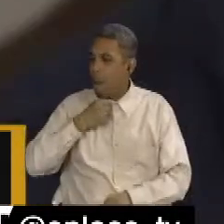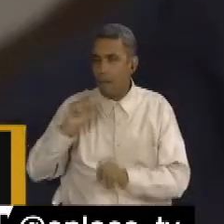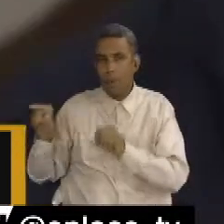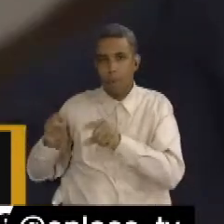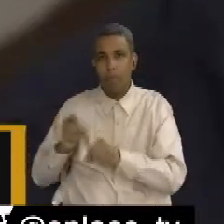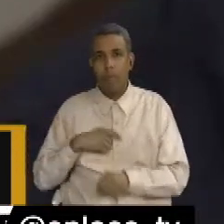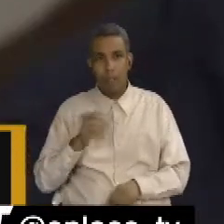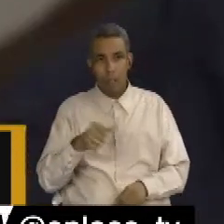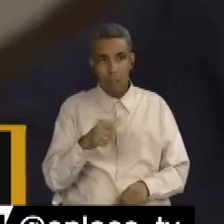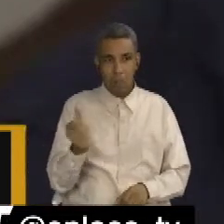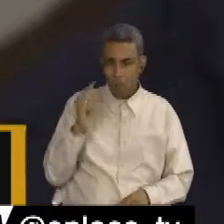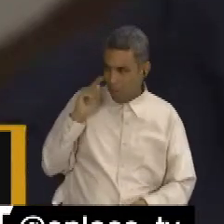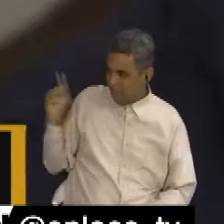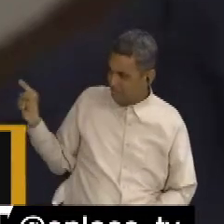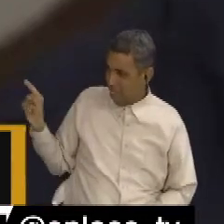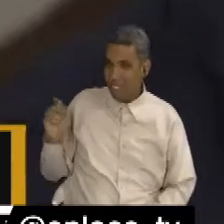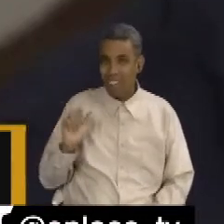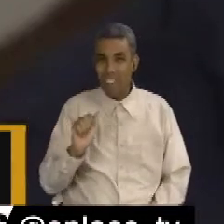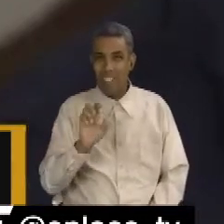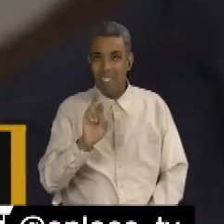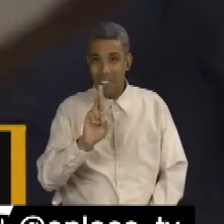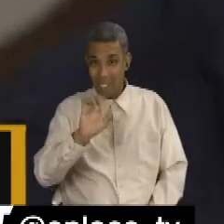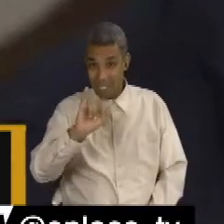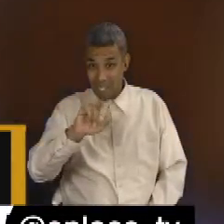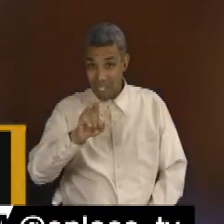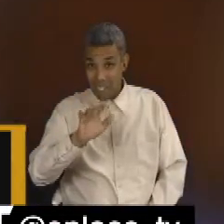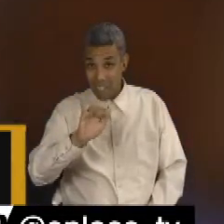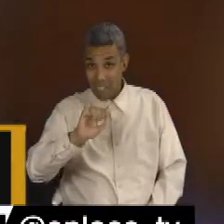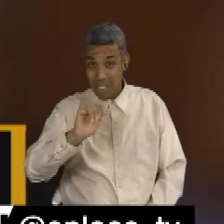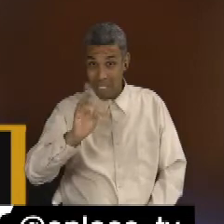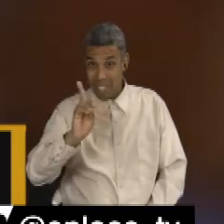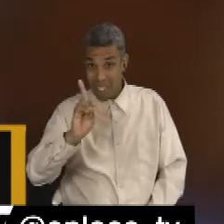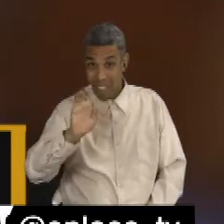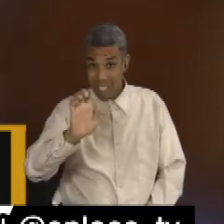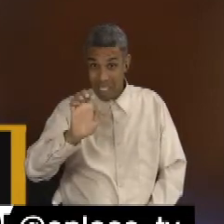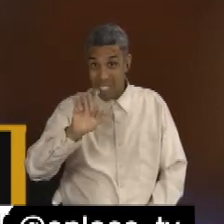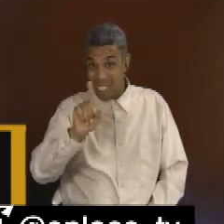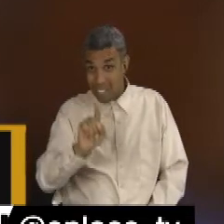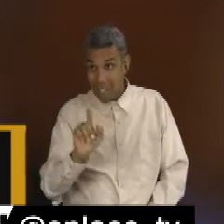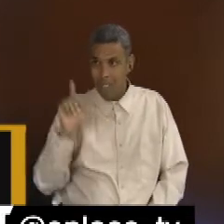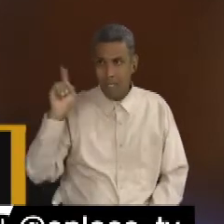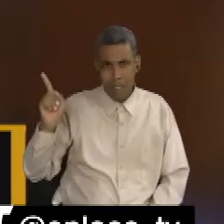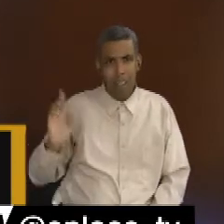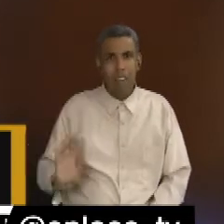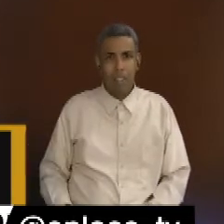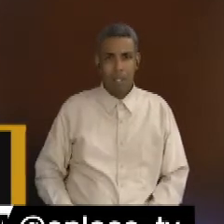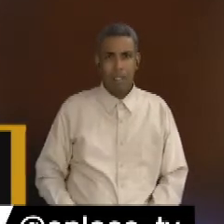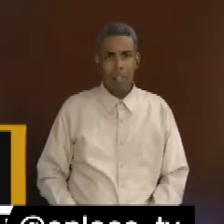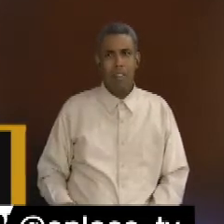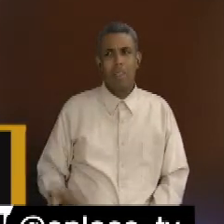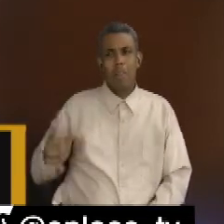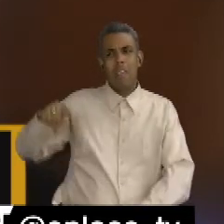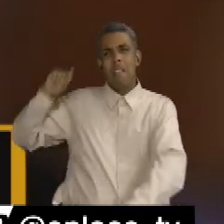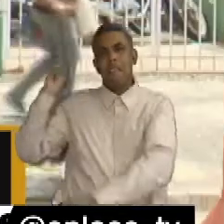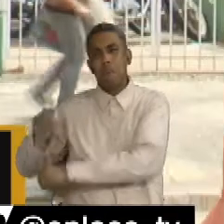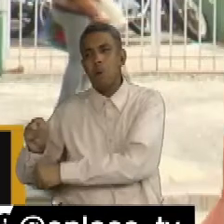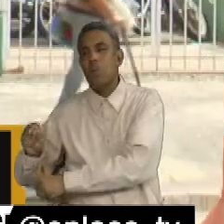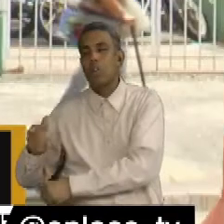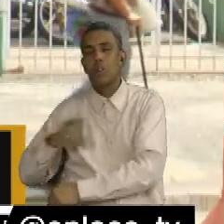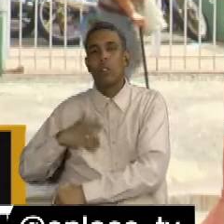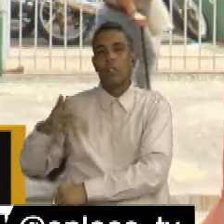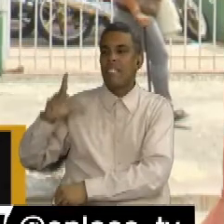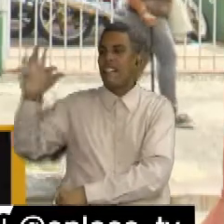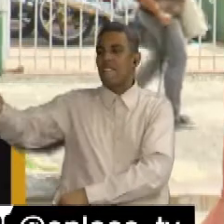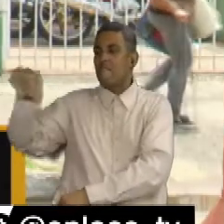Aristides Andrade. Estas personas fueron señaladas precisamente por alias El Panadero. Aristides Andrade continúa huyendo de las